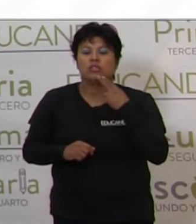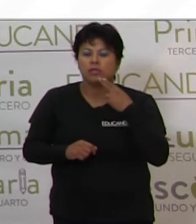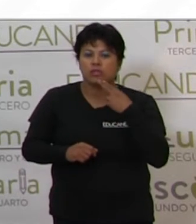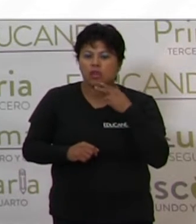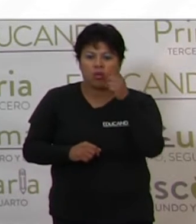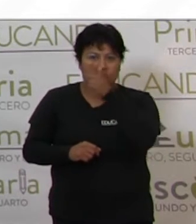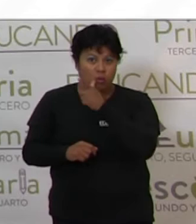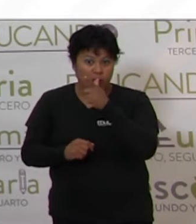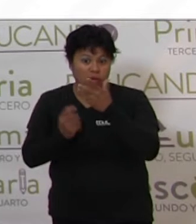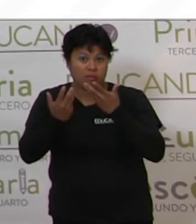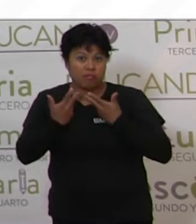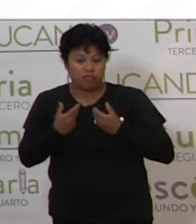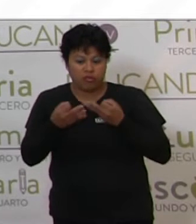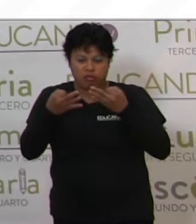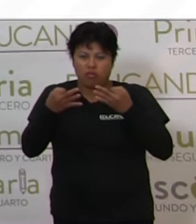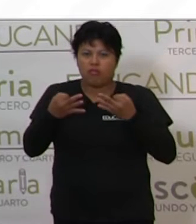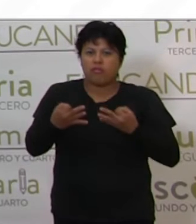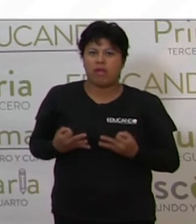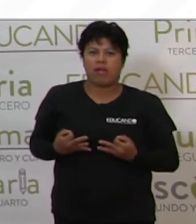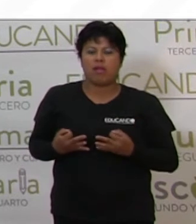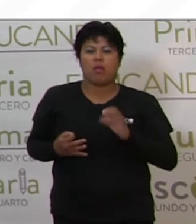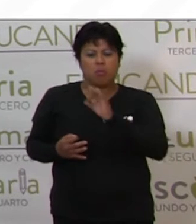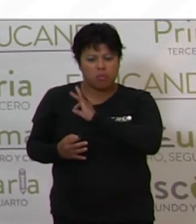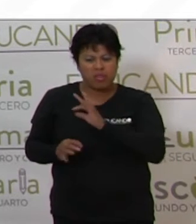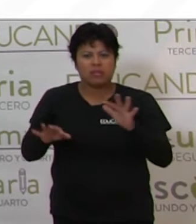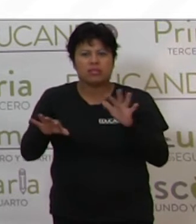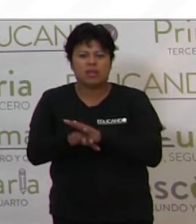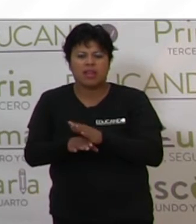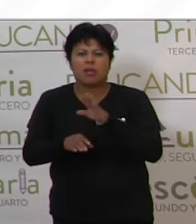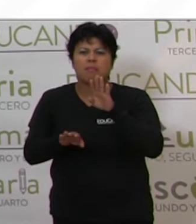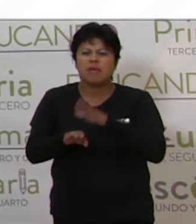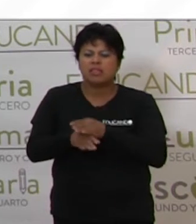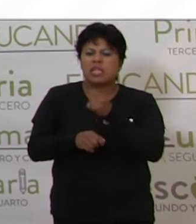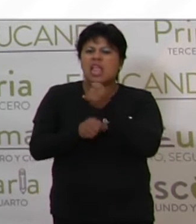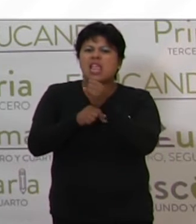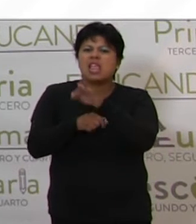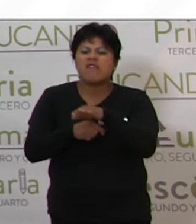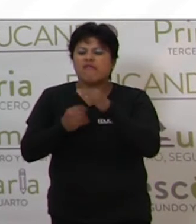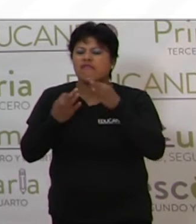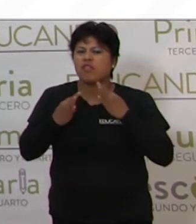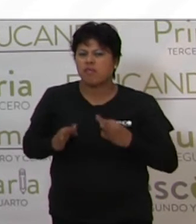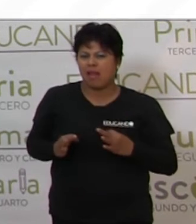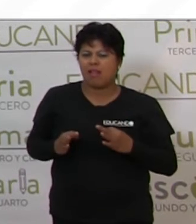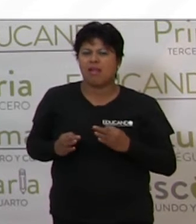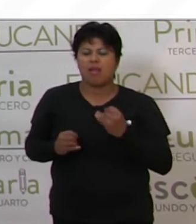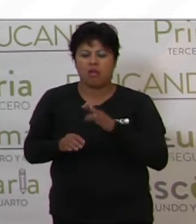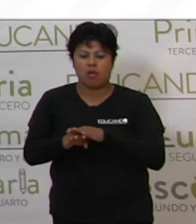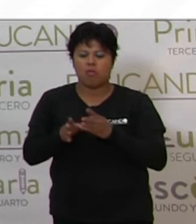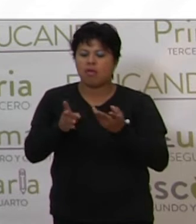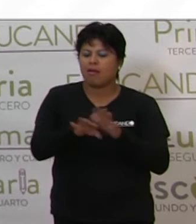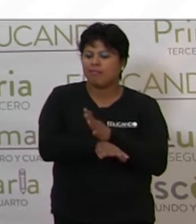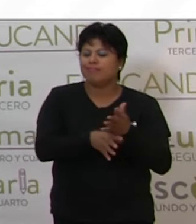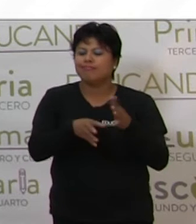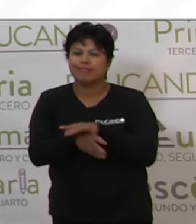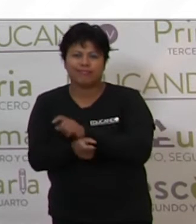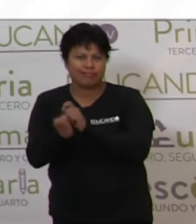un lenguaje formal, puede ser cambiado a uno más informal o de uno informal a uno formal.